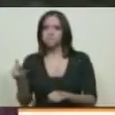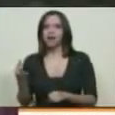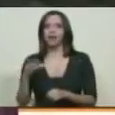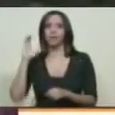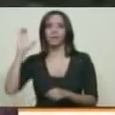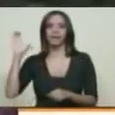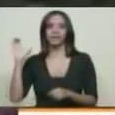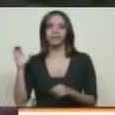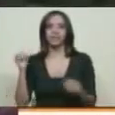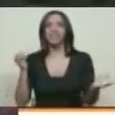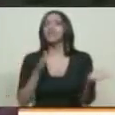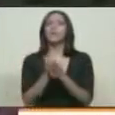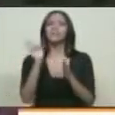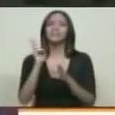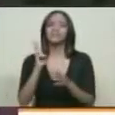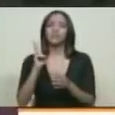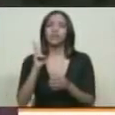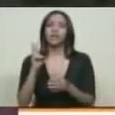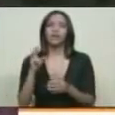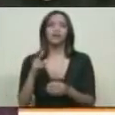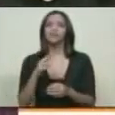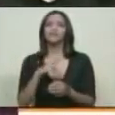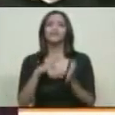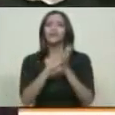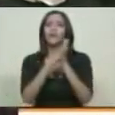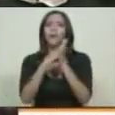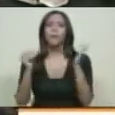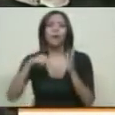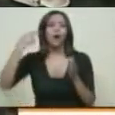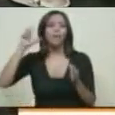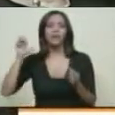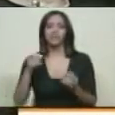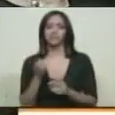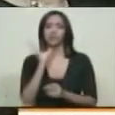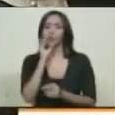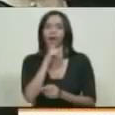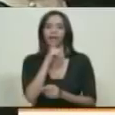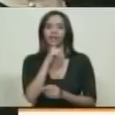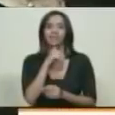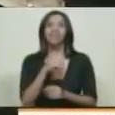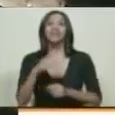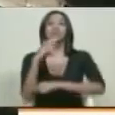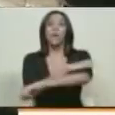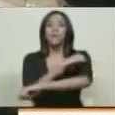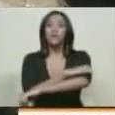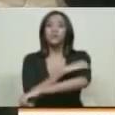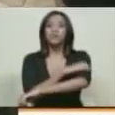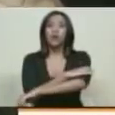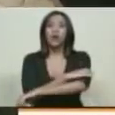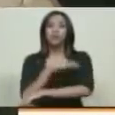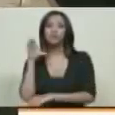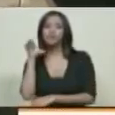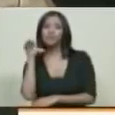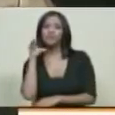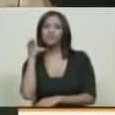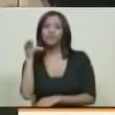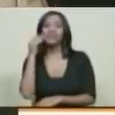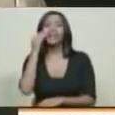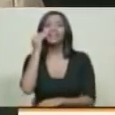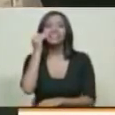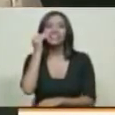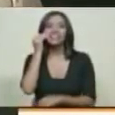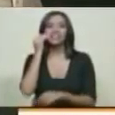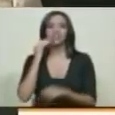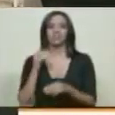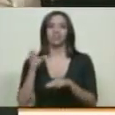Venezuela no pasa en ningún lado. No, o sea, existe una oligarquía que se ha dedicado a chupar de la teta del Estado. Tal cual. Pero de